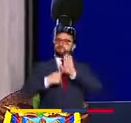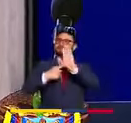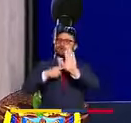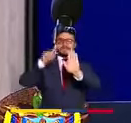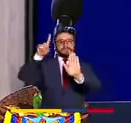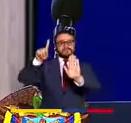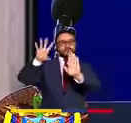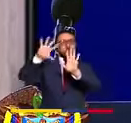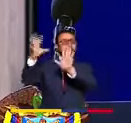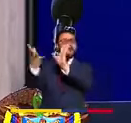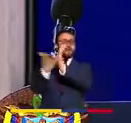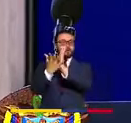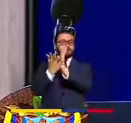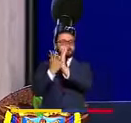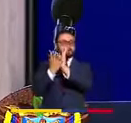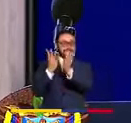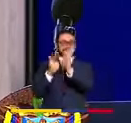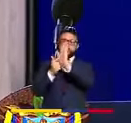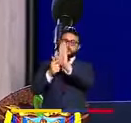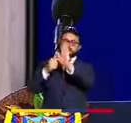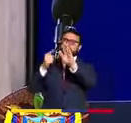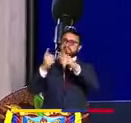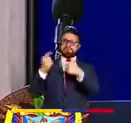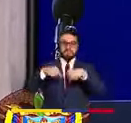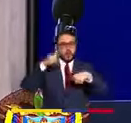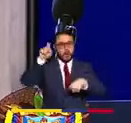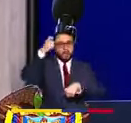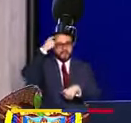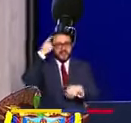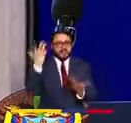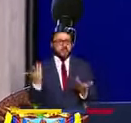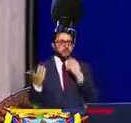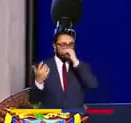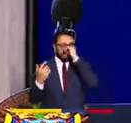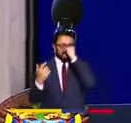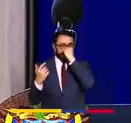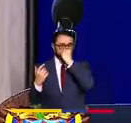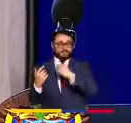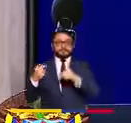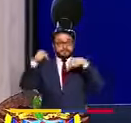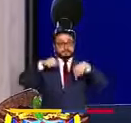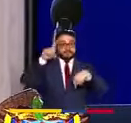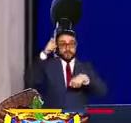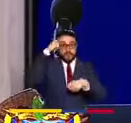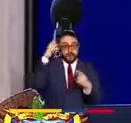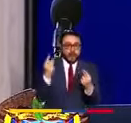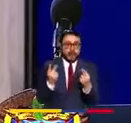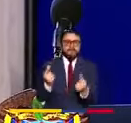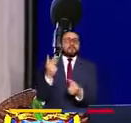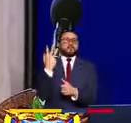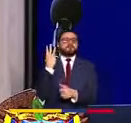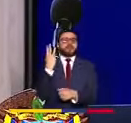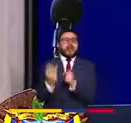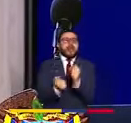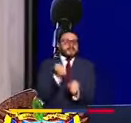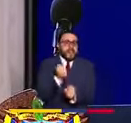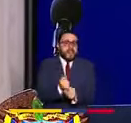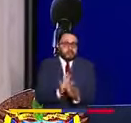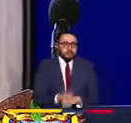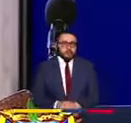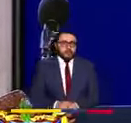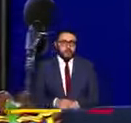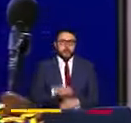un gobierno, casi no existe un gobierno así, un gobierno en solo 3 años reduce